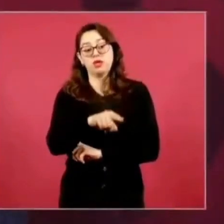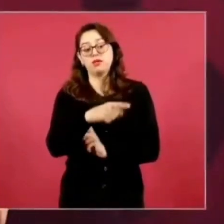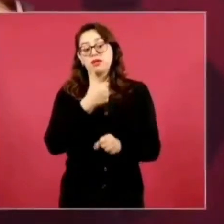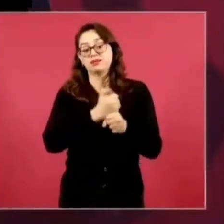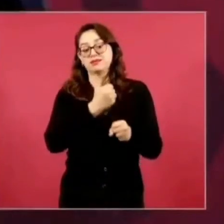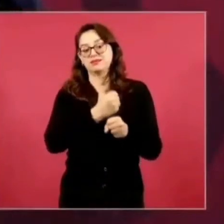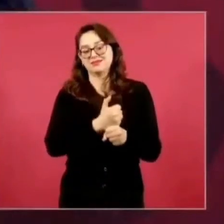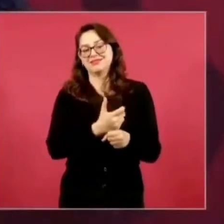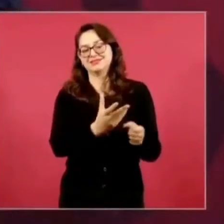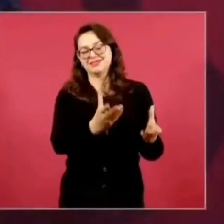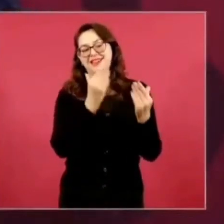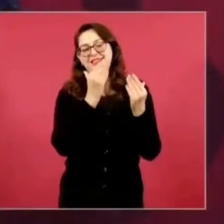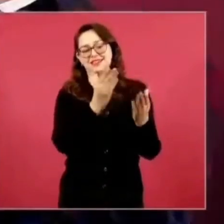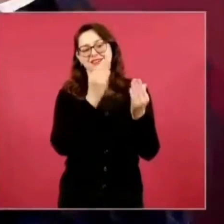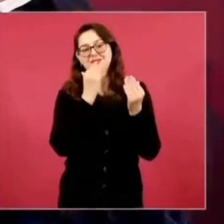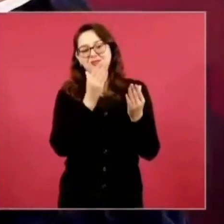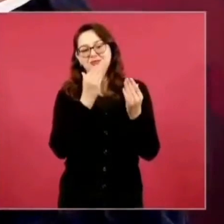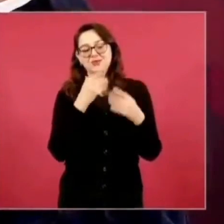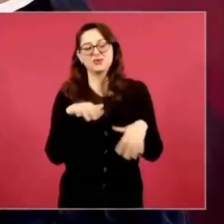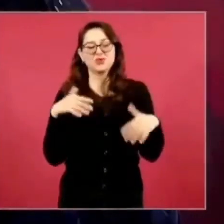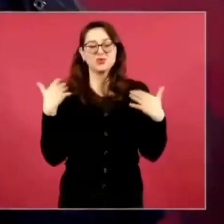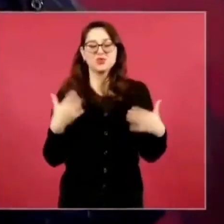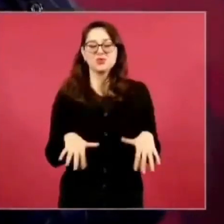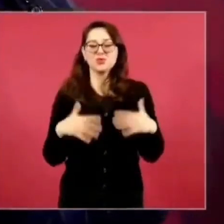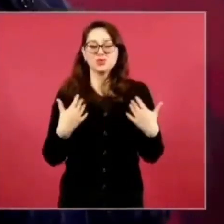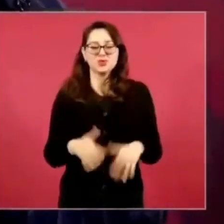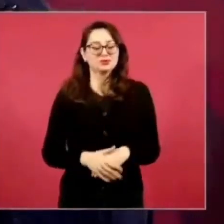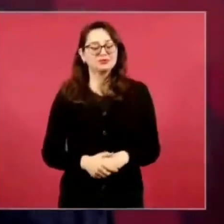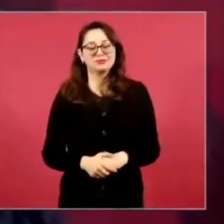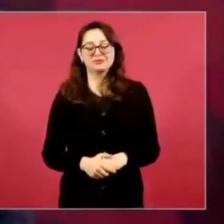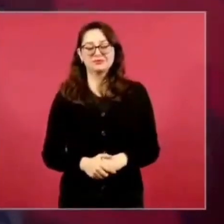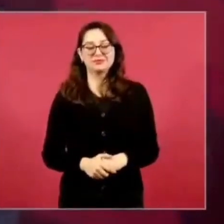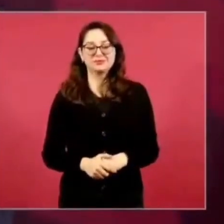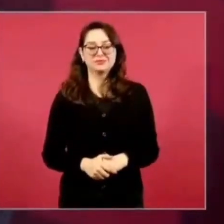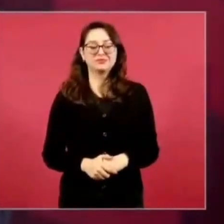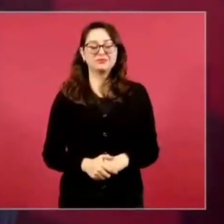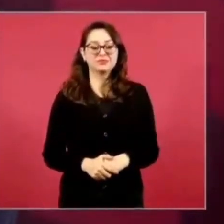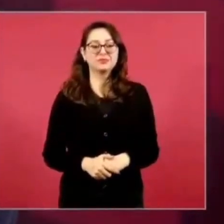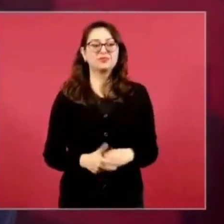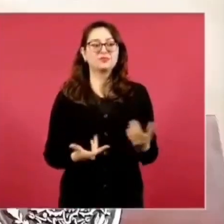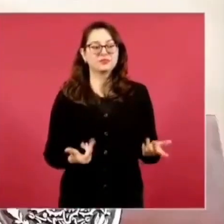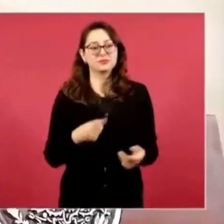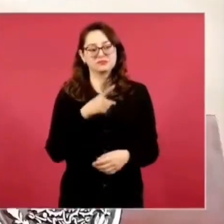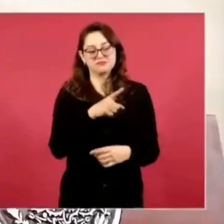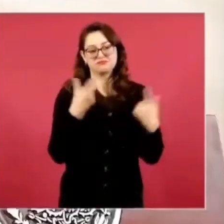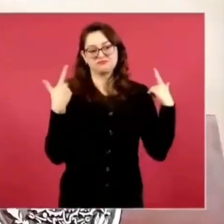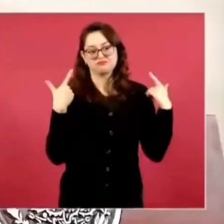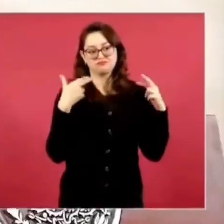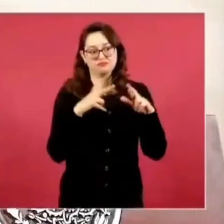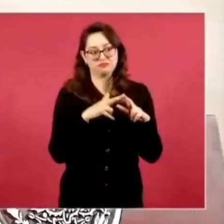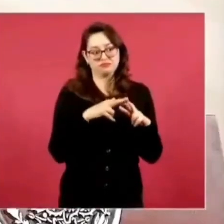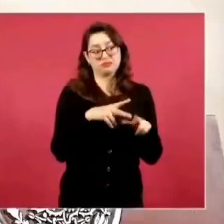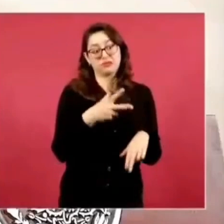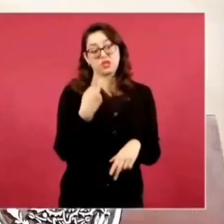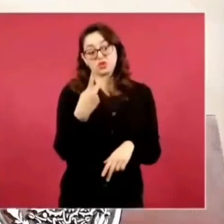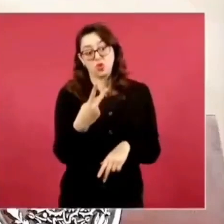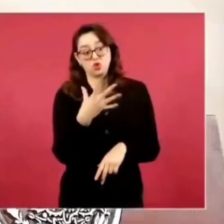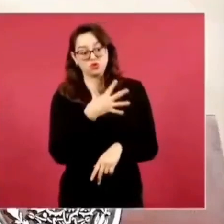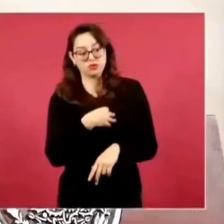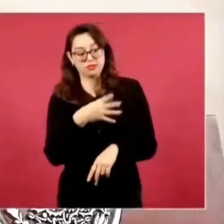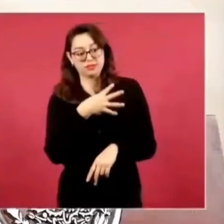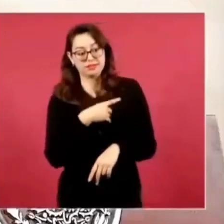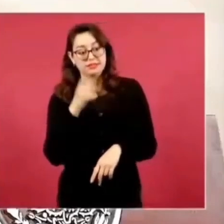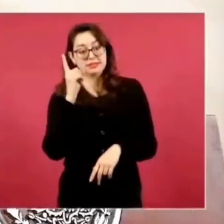Y es una historia, la maestra Guadalupe, y sus hijas, también maestras.